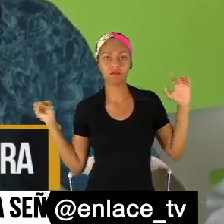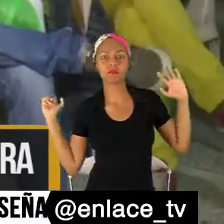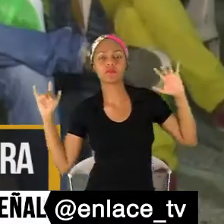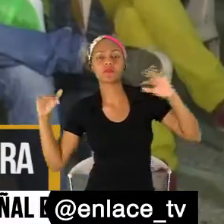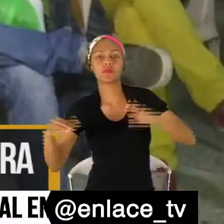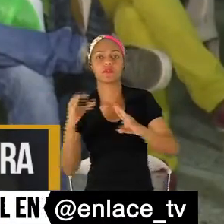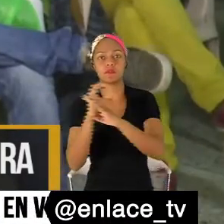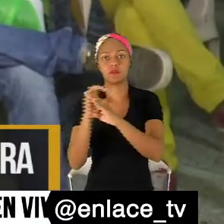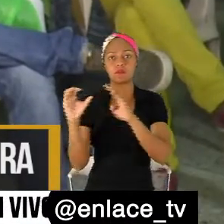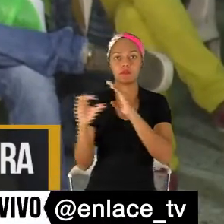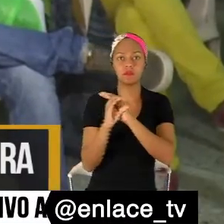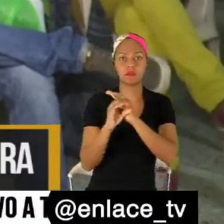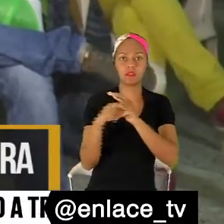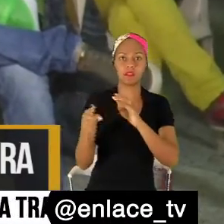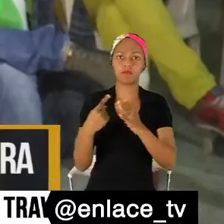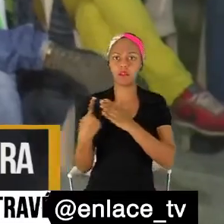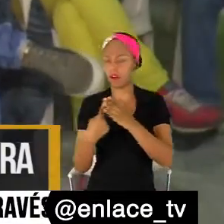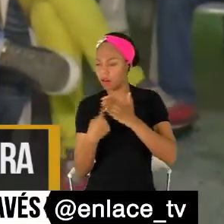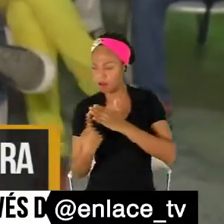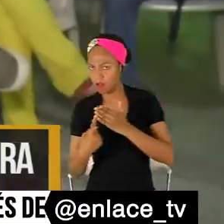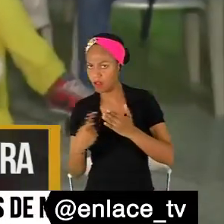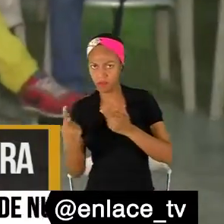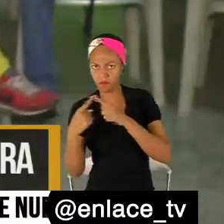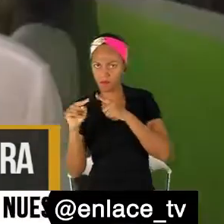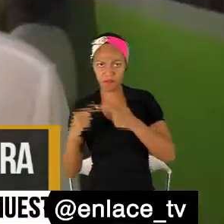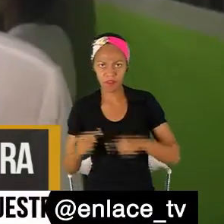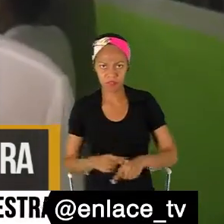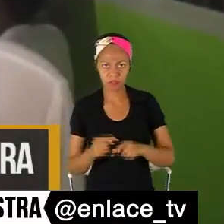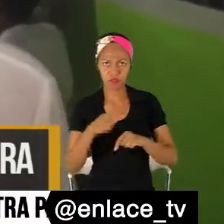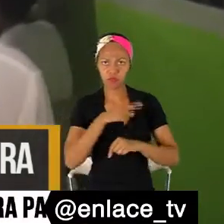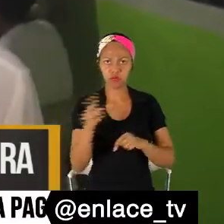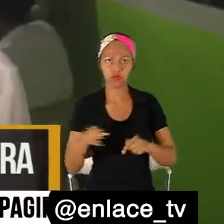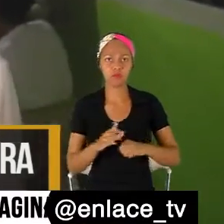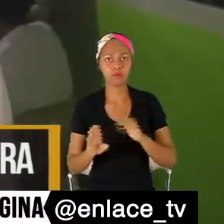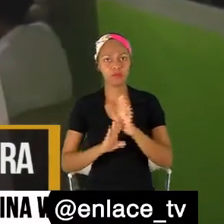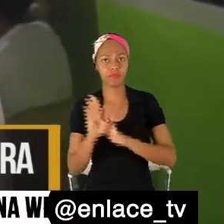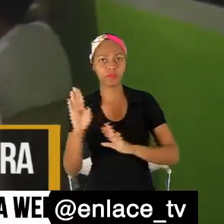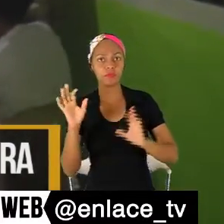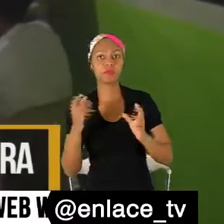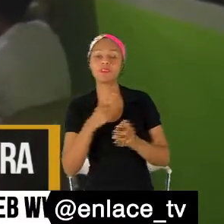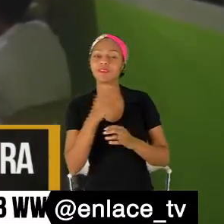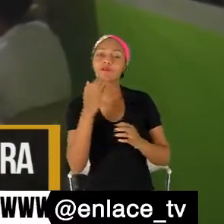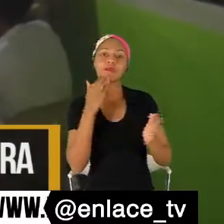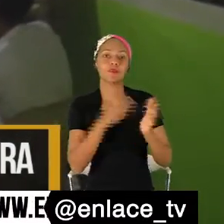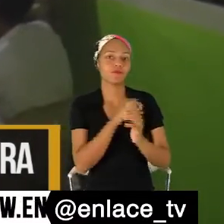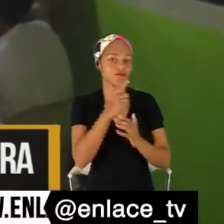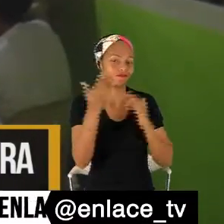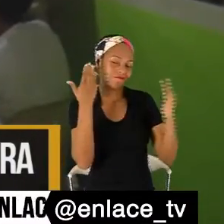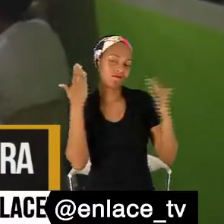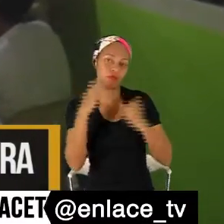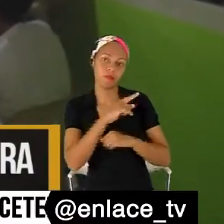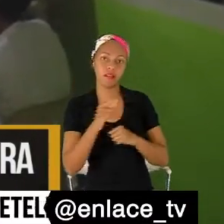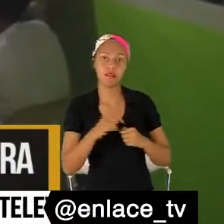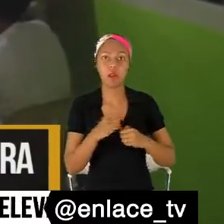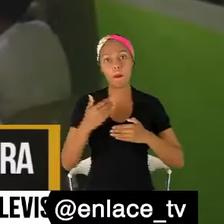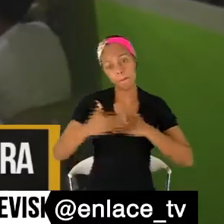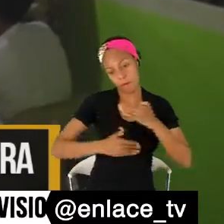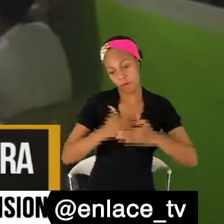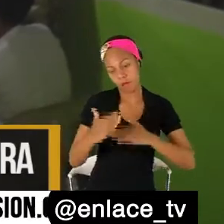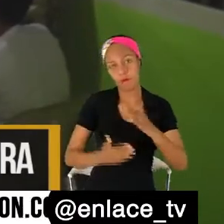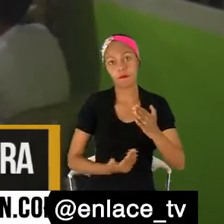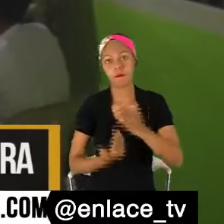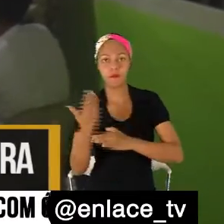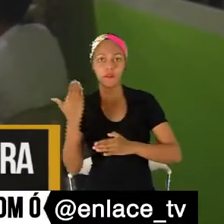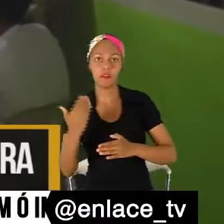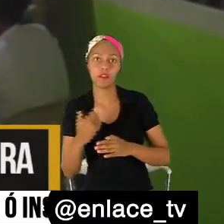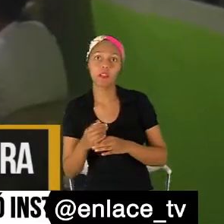de la Cultura para debatir temas de desarrollo para ese sector. Nosotros en el corregimiento llevamos ya un proceso no muy largo,